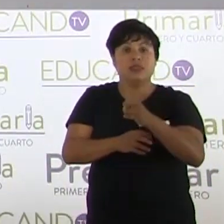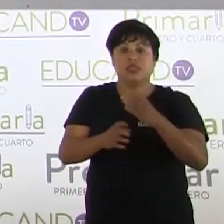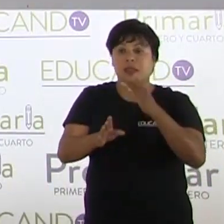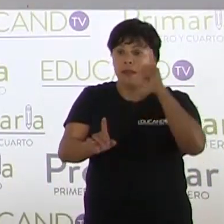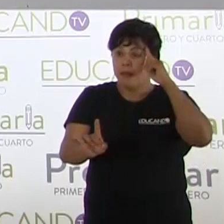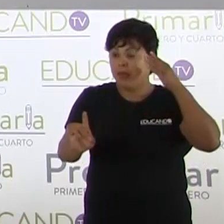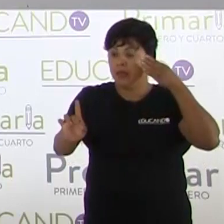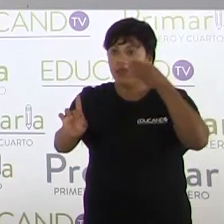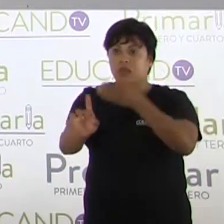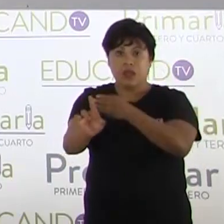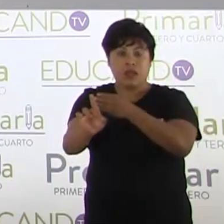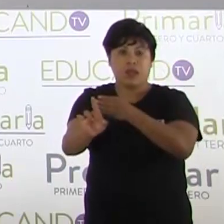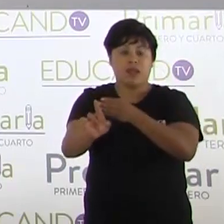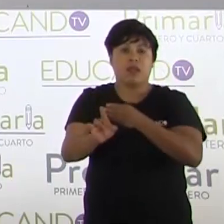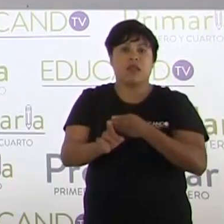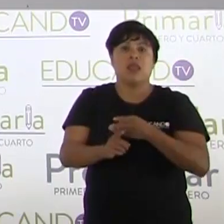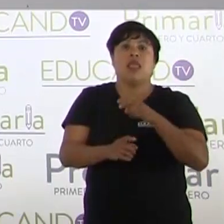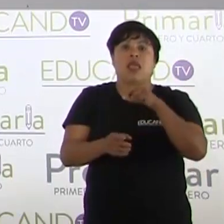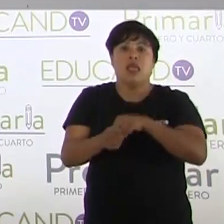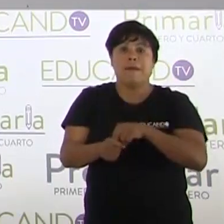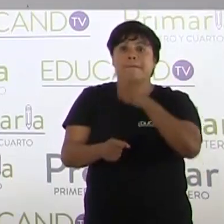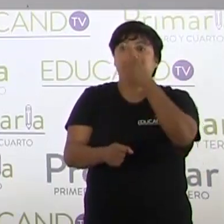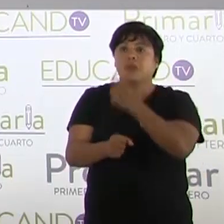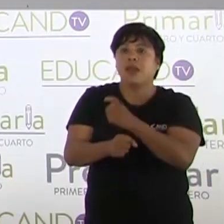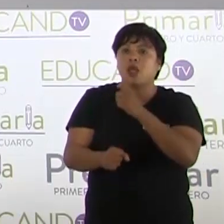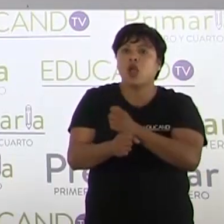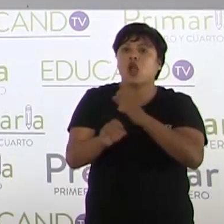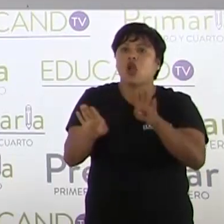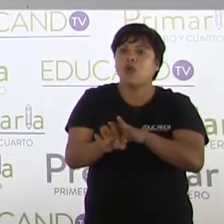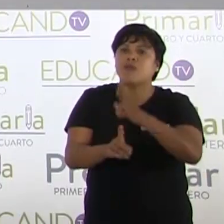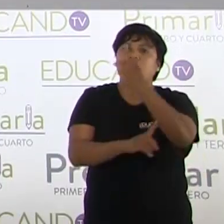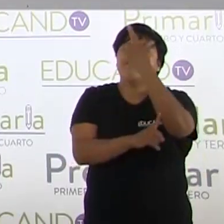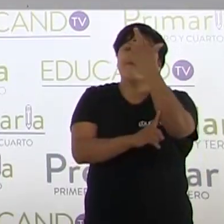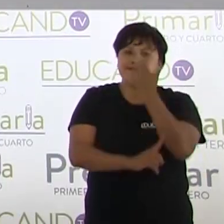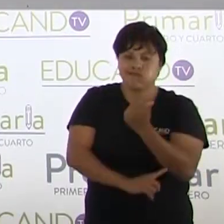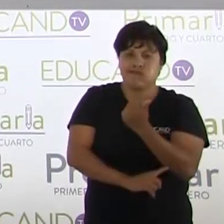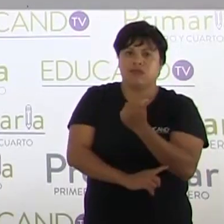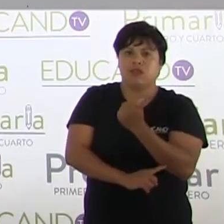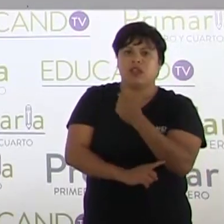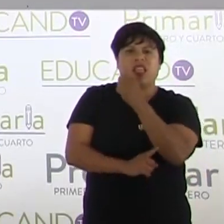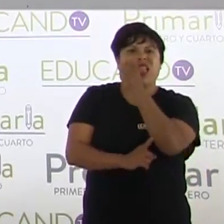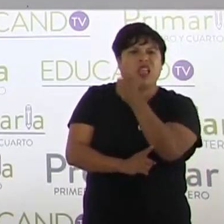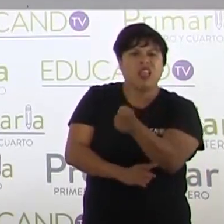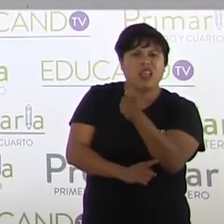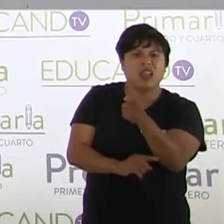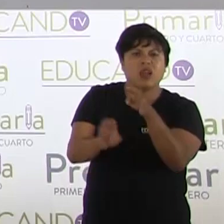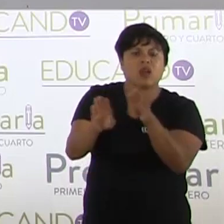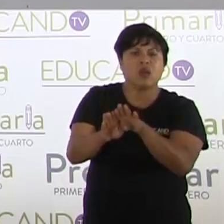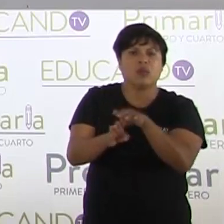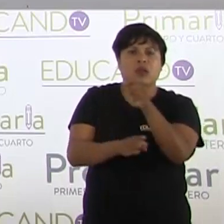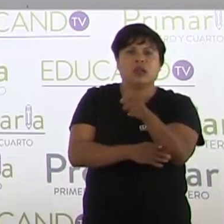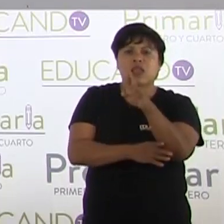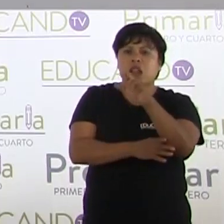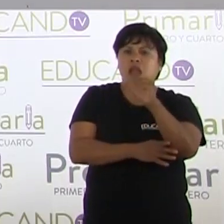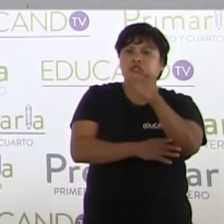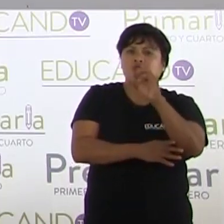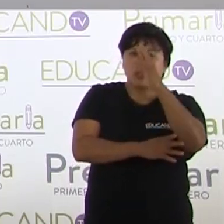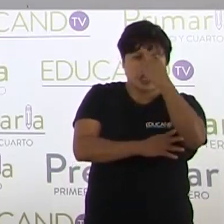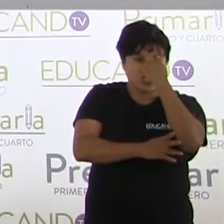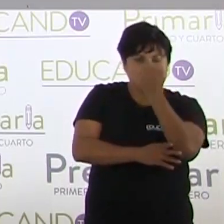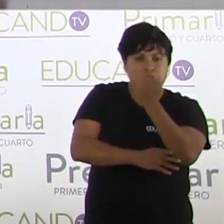centrar propiamente en esa racionalidad. ¿En qué consiste esa